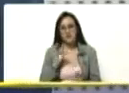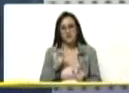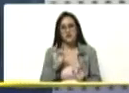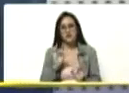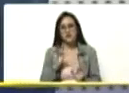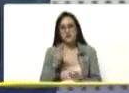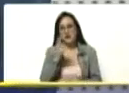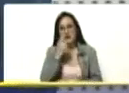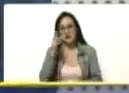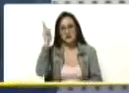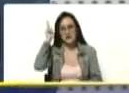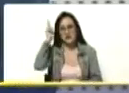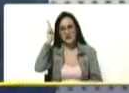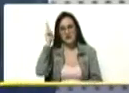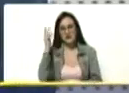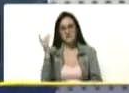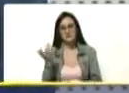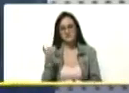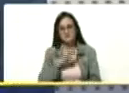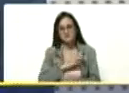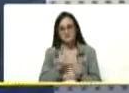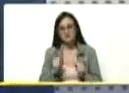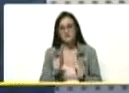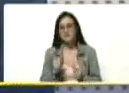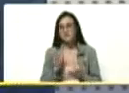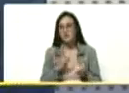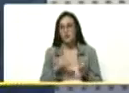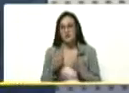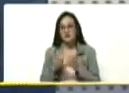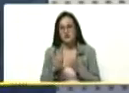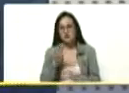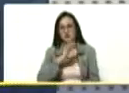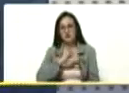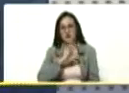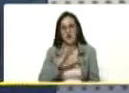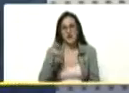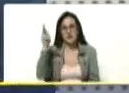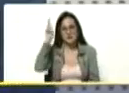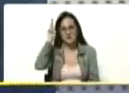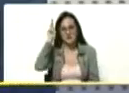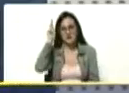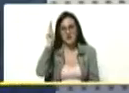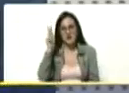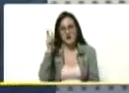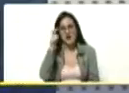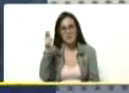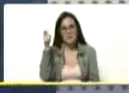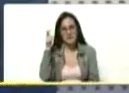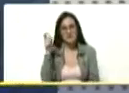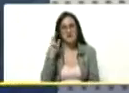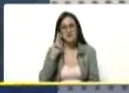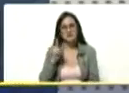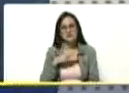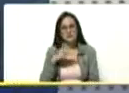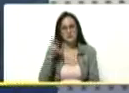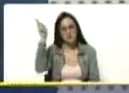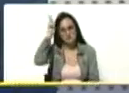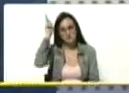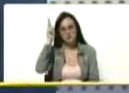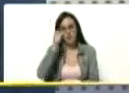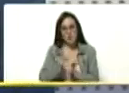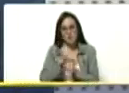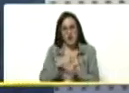indígenas, afroamericanas, fortaleciendo las organizaciones sociales indígenas, campesinas, originarias, obreras, que son